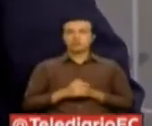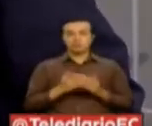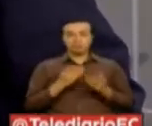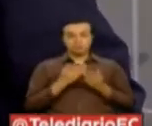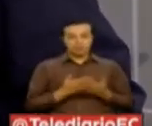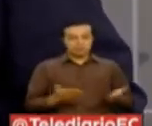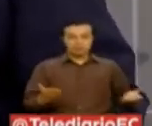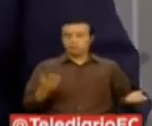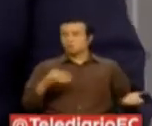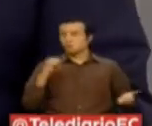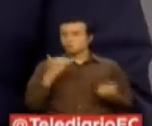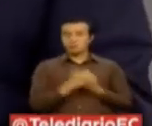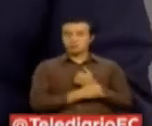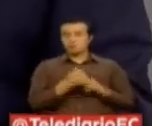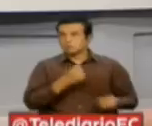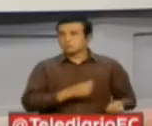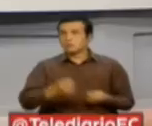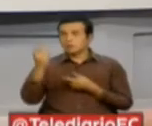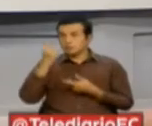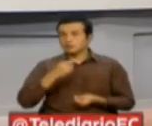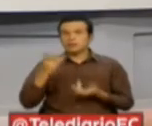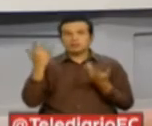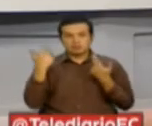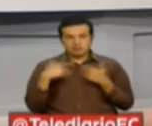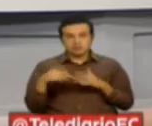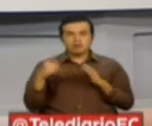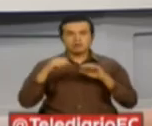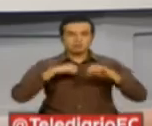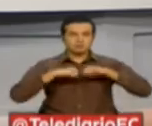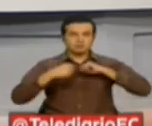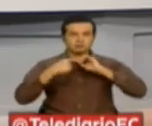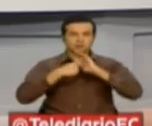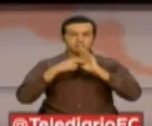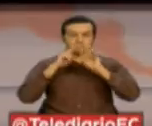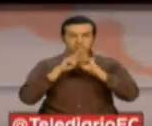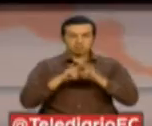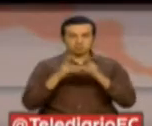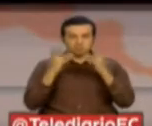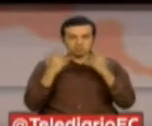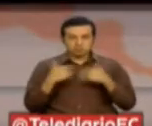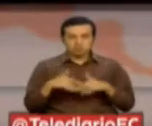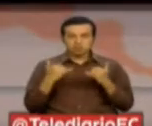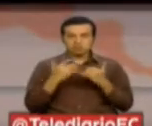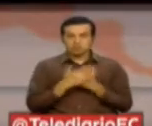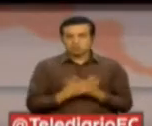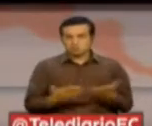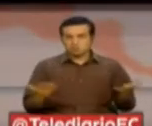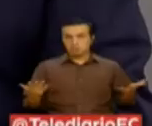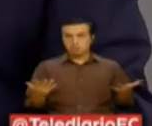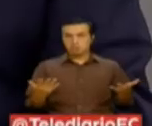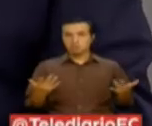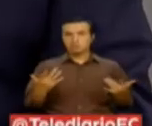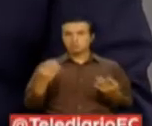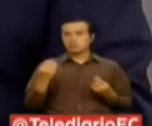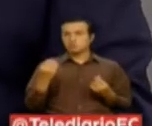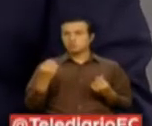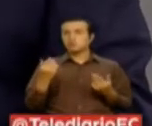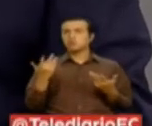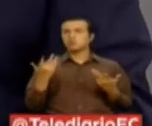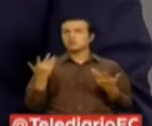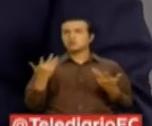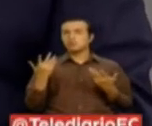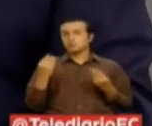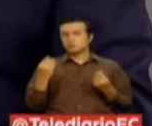para los mercados internacionales ya debe operar el mecanismo una vez como está establecido cuáles son los recursos que son un